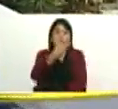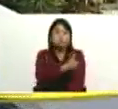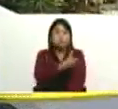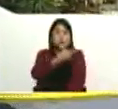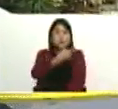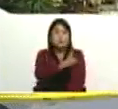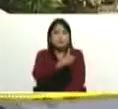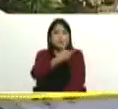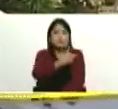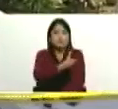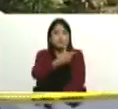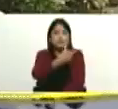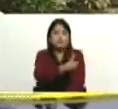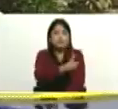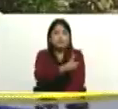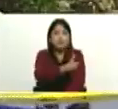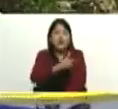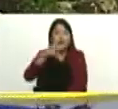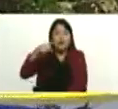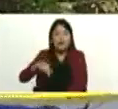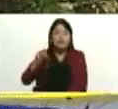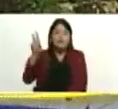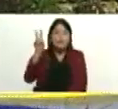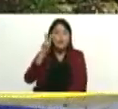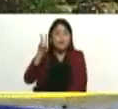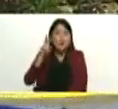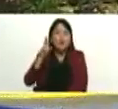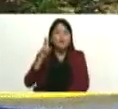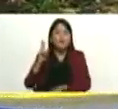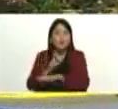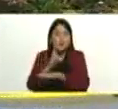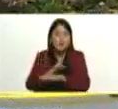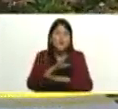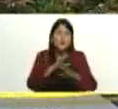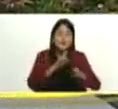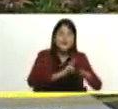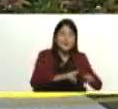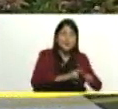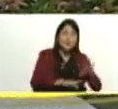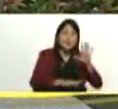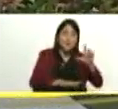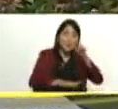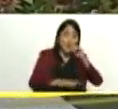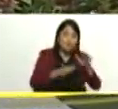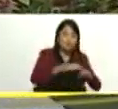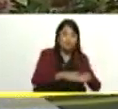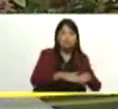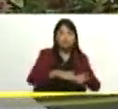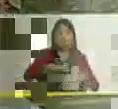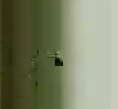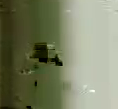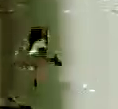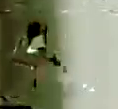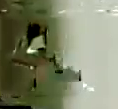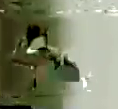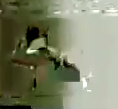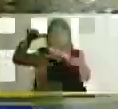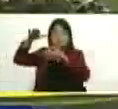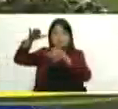extraordinarias. Se las hemos aplicado aquí desde los niños de 5 años en adelante, extraordinarios resultados.